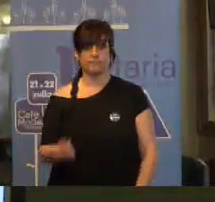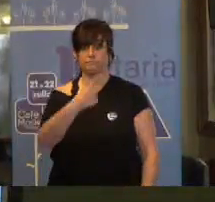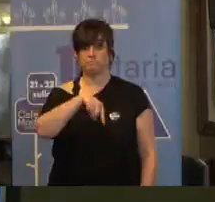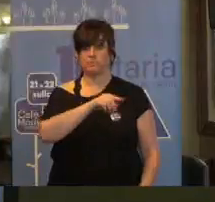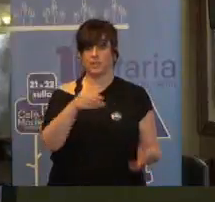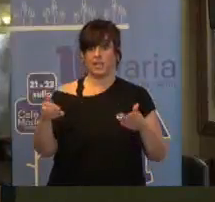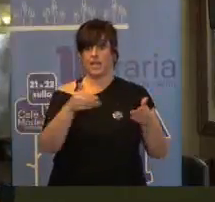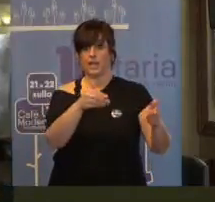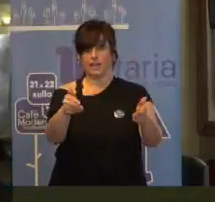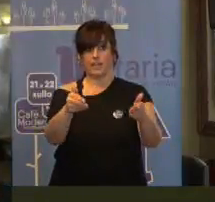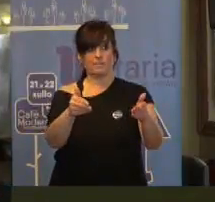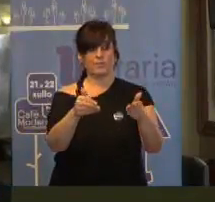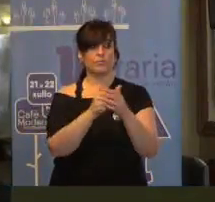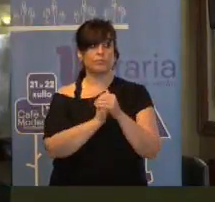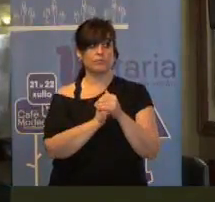unha vez pois